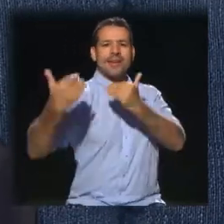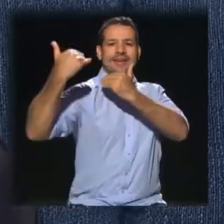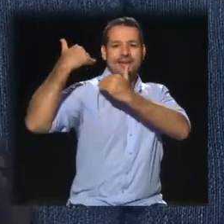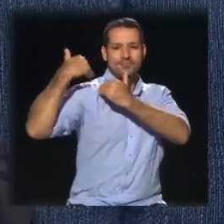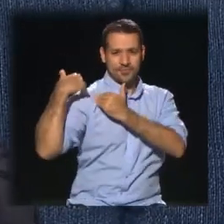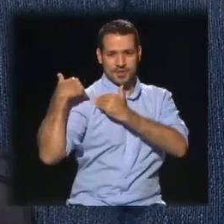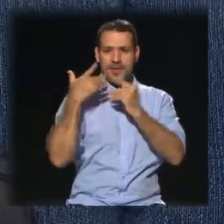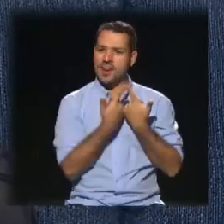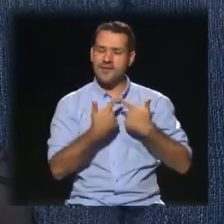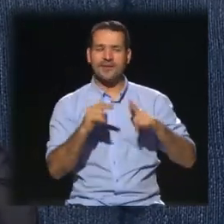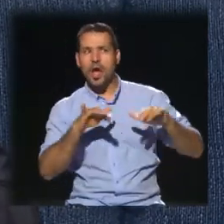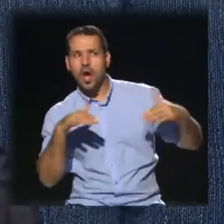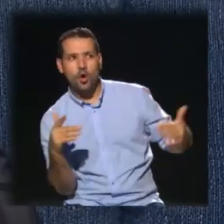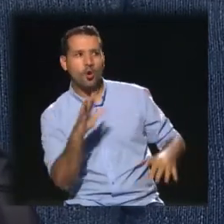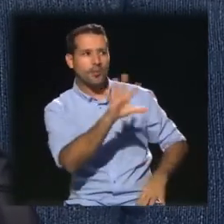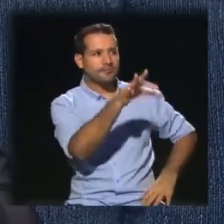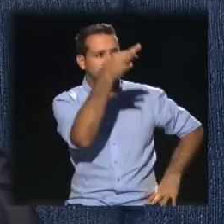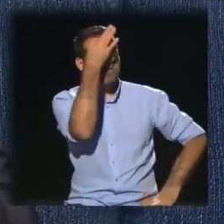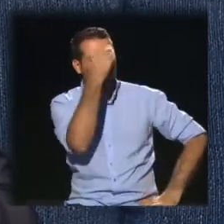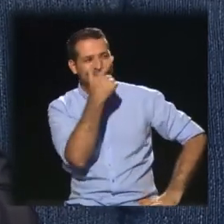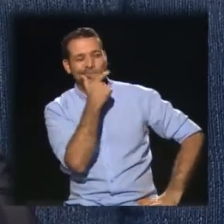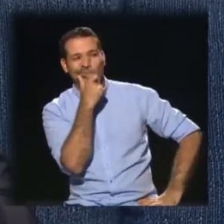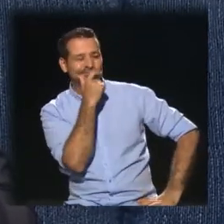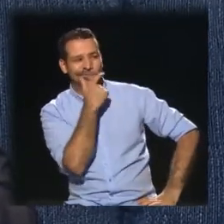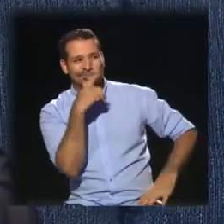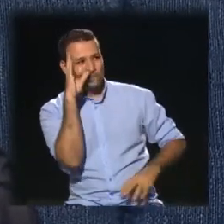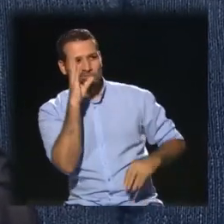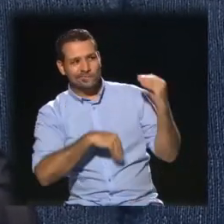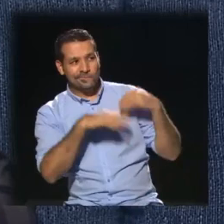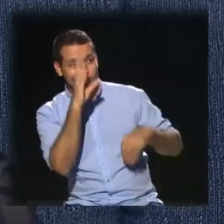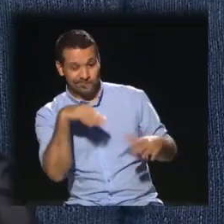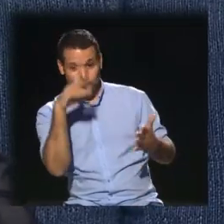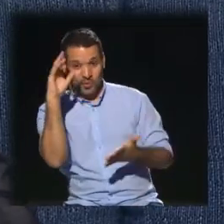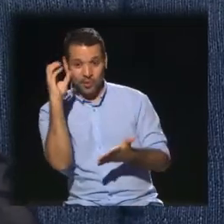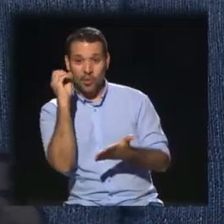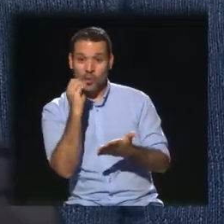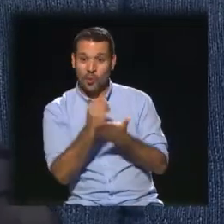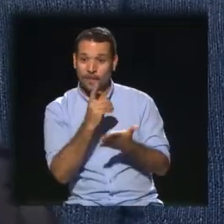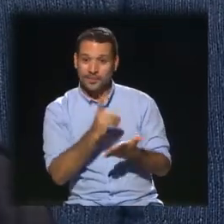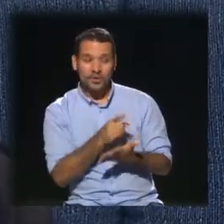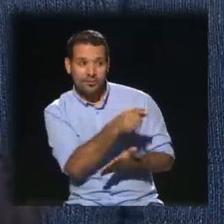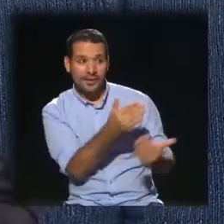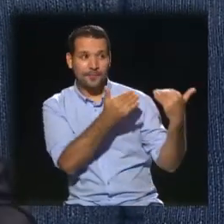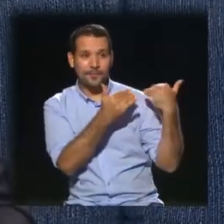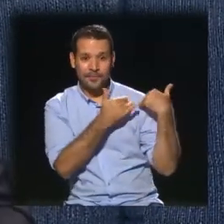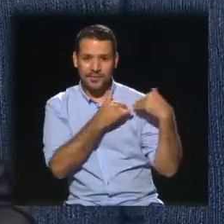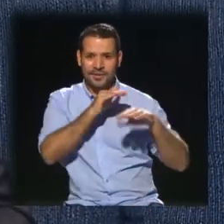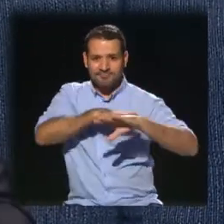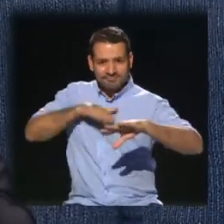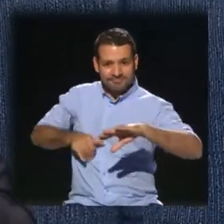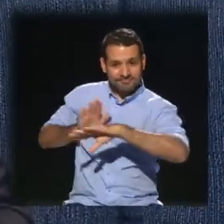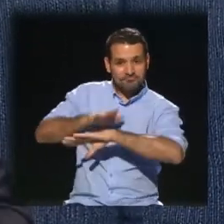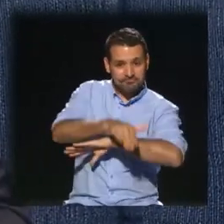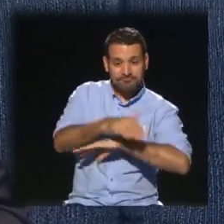en el ejercicio de esa crítica, ¿cierto? Y de que esa crítica tiene unas consecuencias, unas responsabilidades y que ellos sean conscientes de